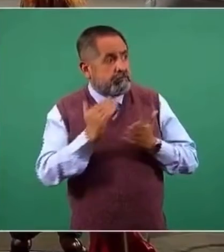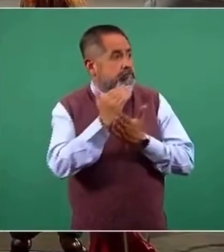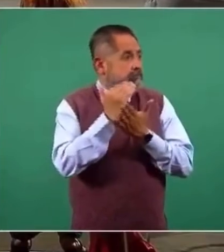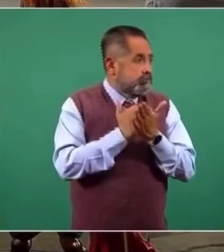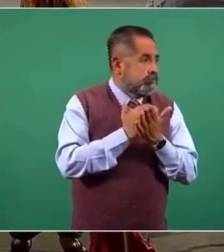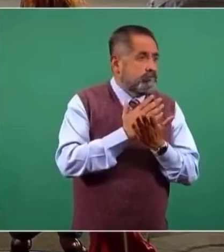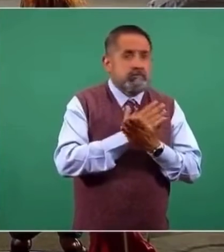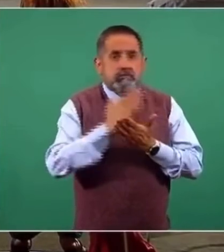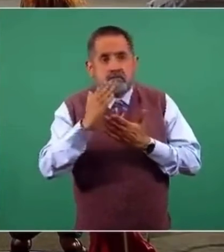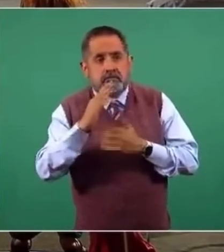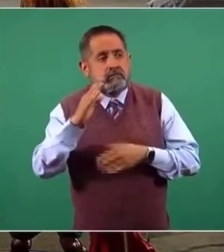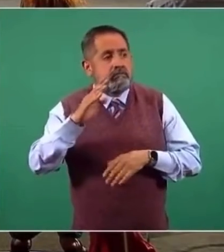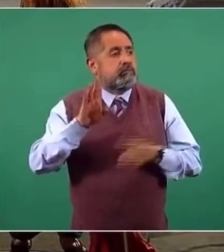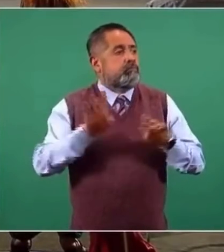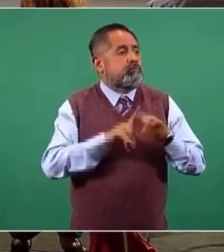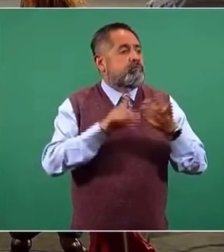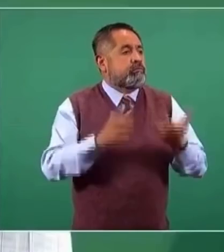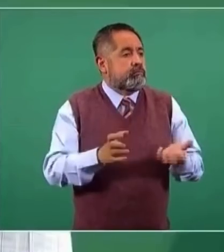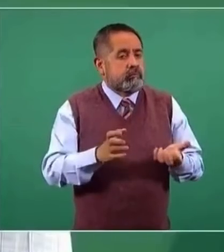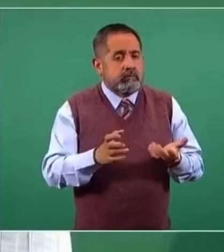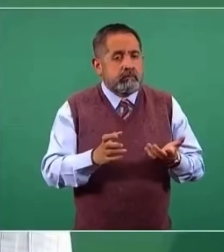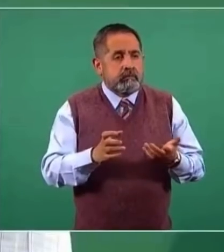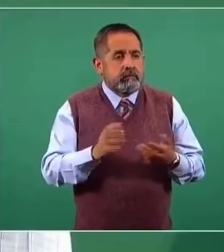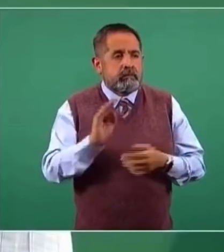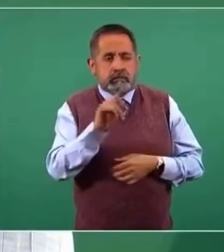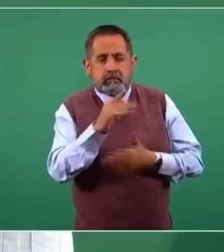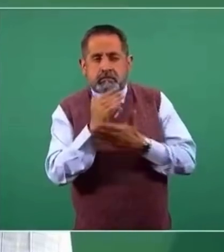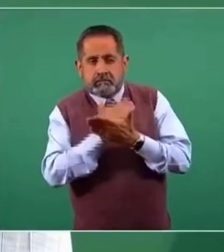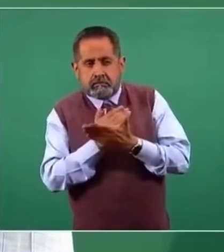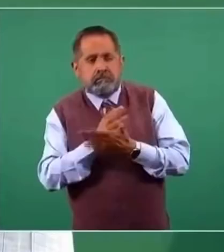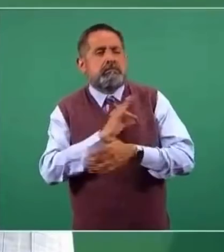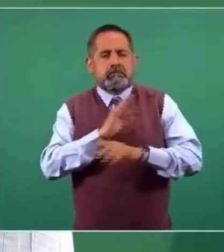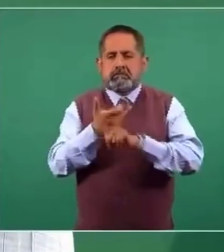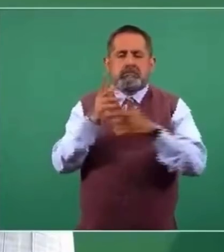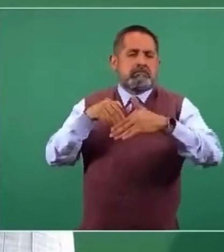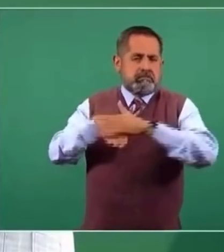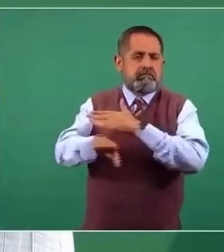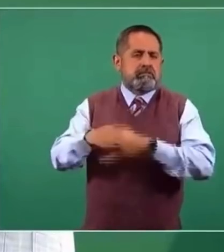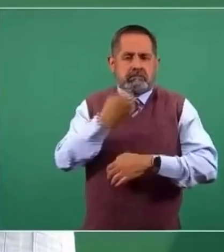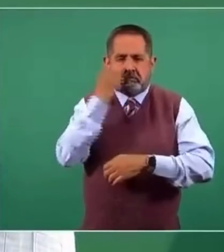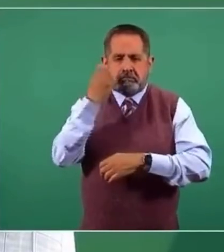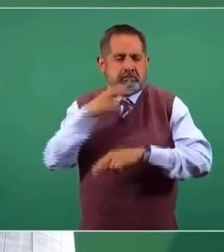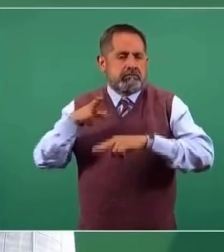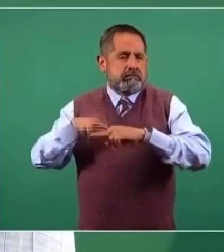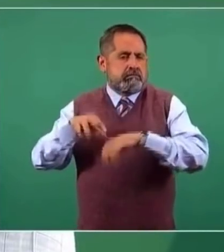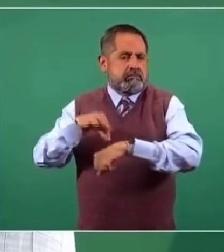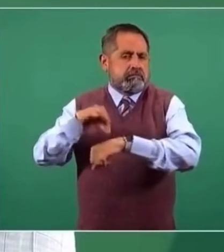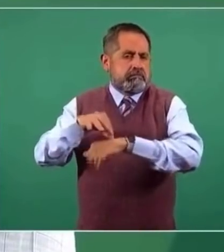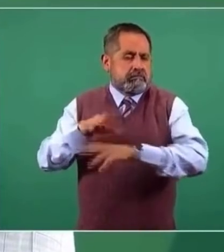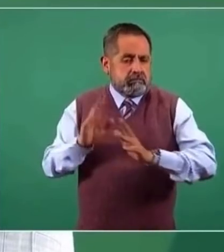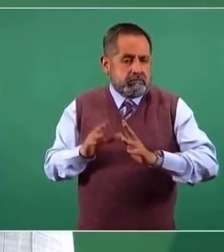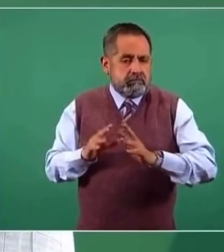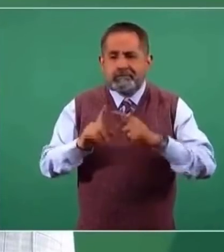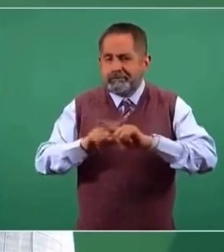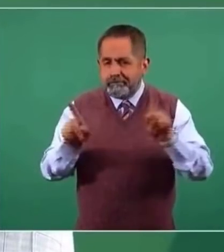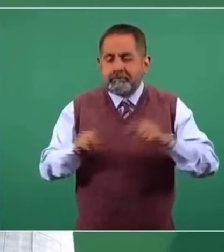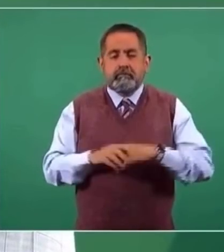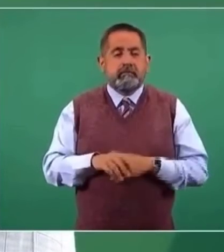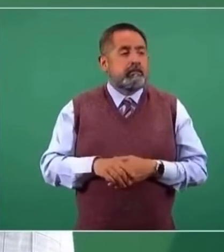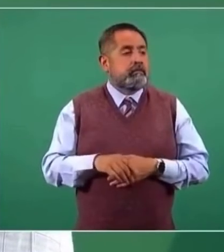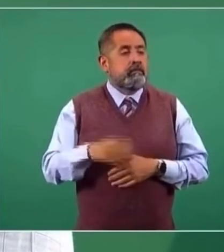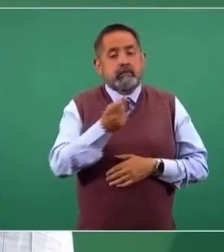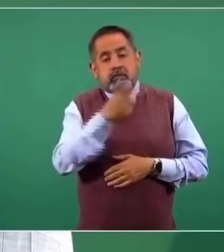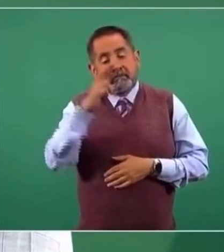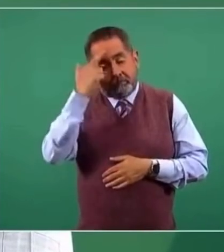municipios donde se podría regresar a clases presenciales. Recordemos que actualmente esto está permitido en entidades que tengan